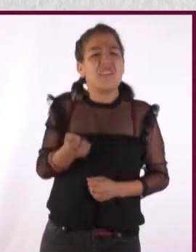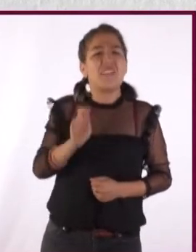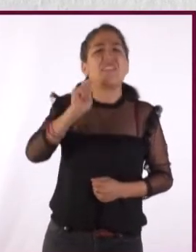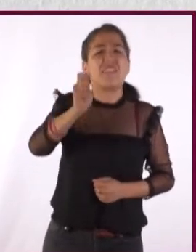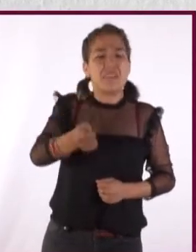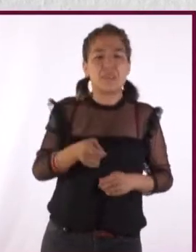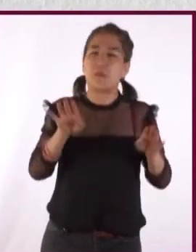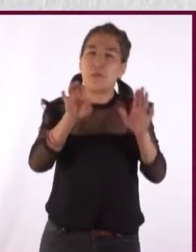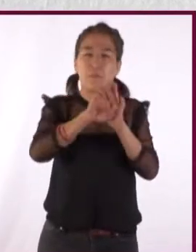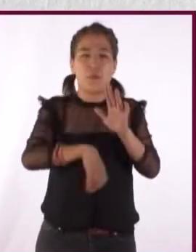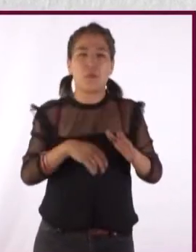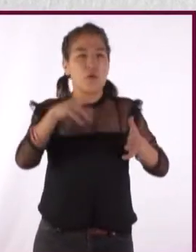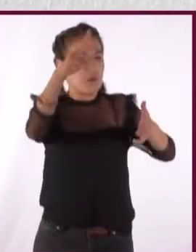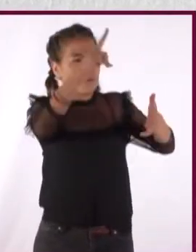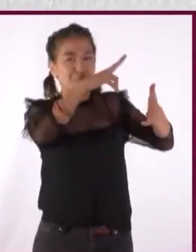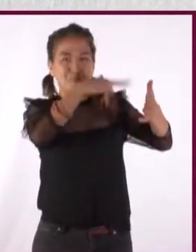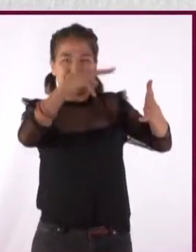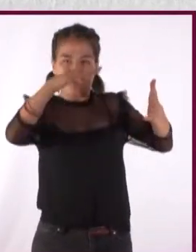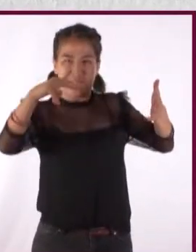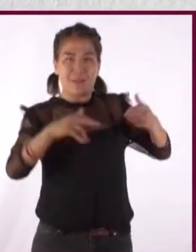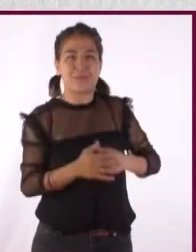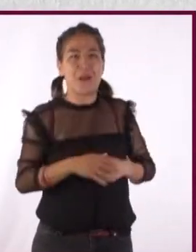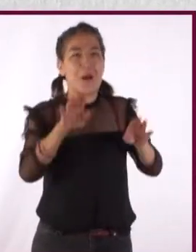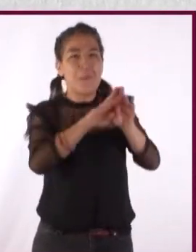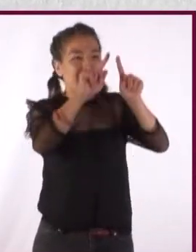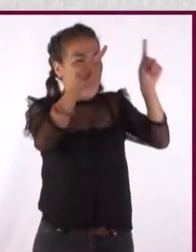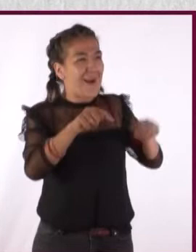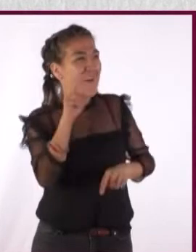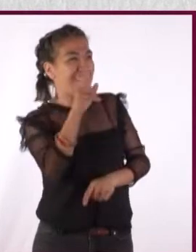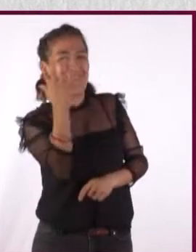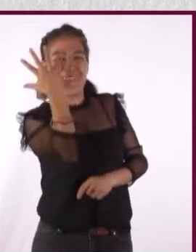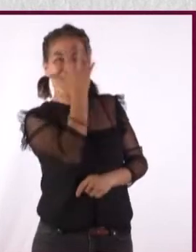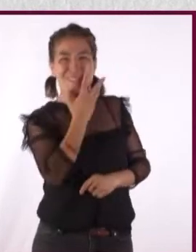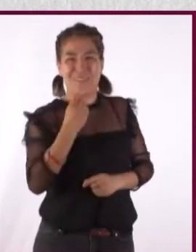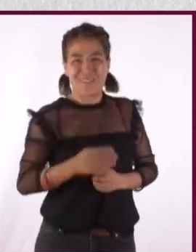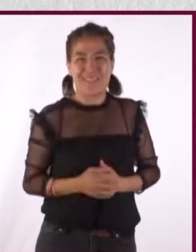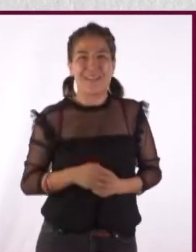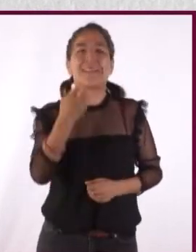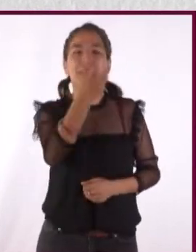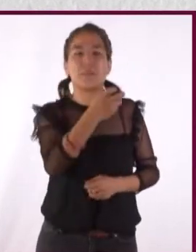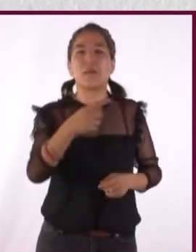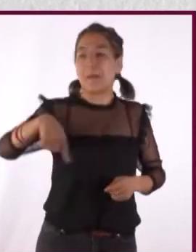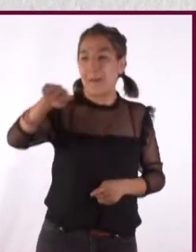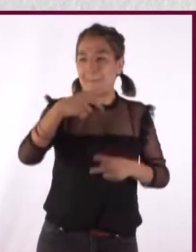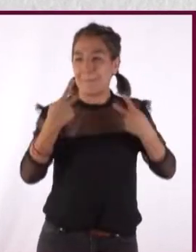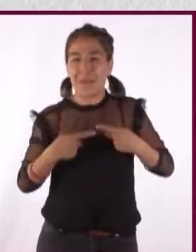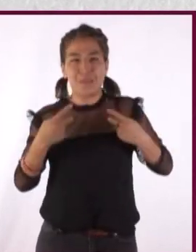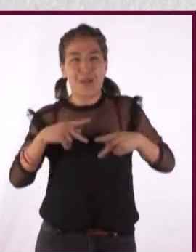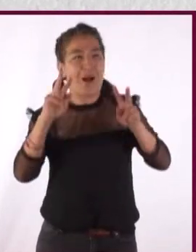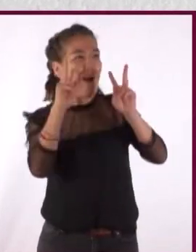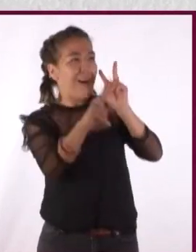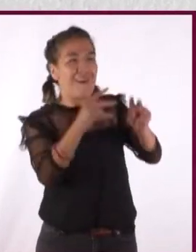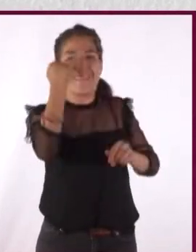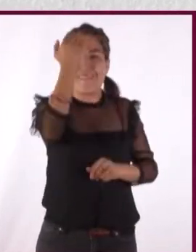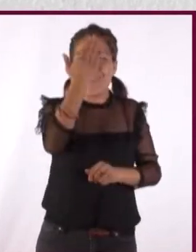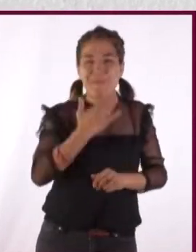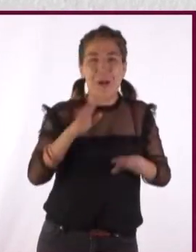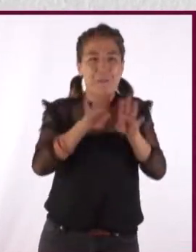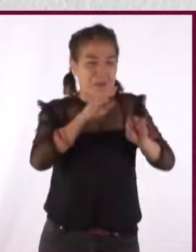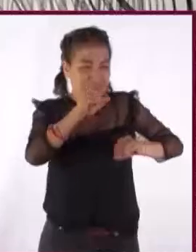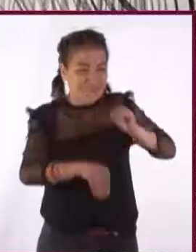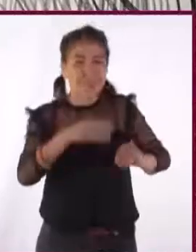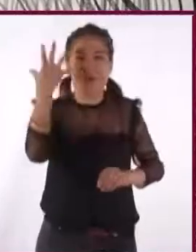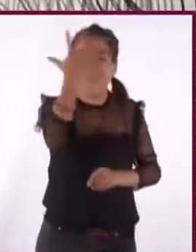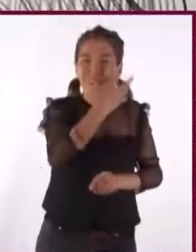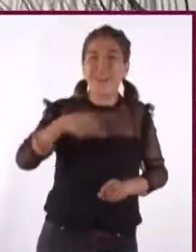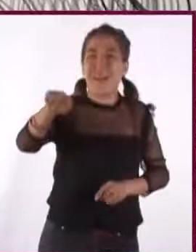que justo es para que un cuadro sea mucho más agradable. Sí. ¿No? Lo utilizan los publicistas para que sus imágenes tengan un